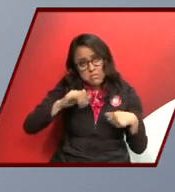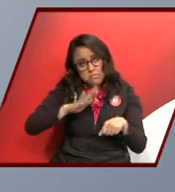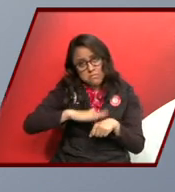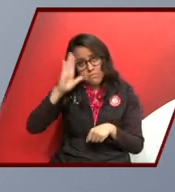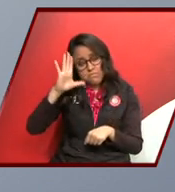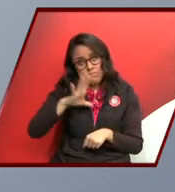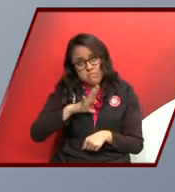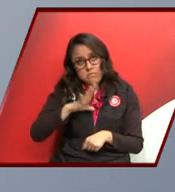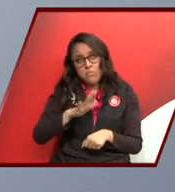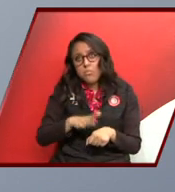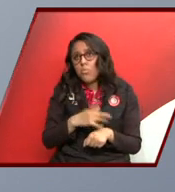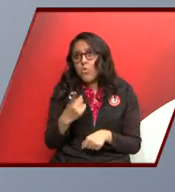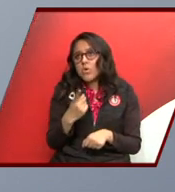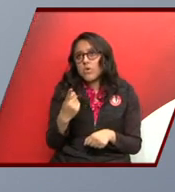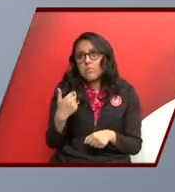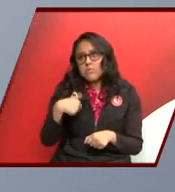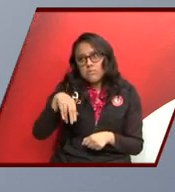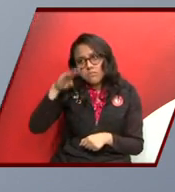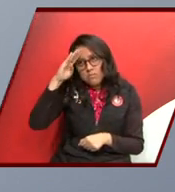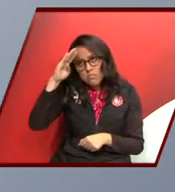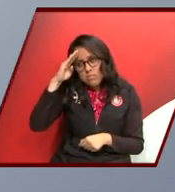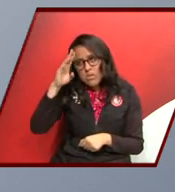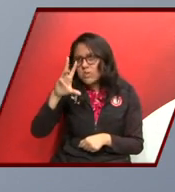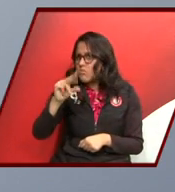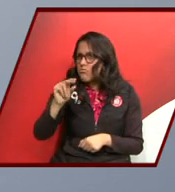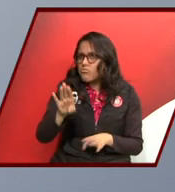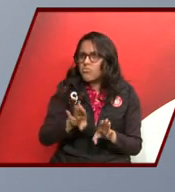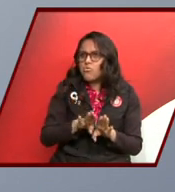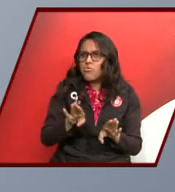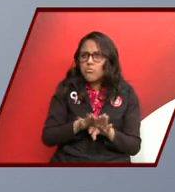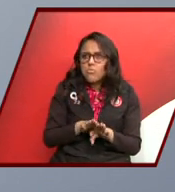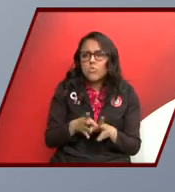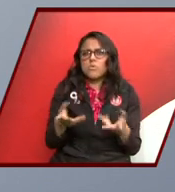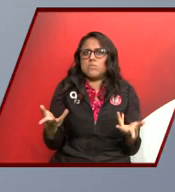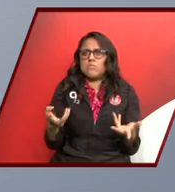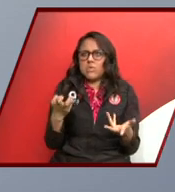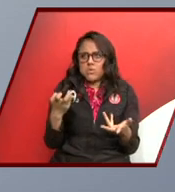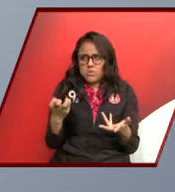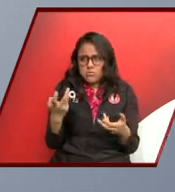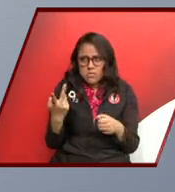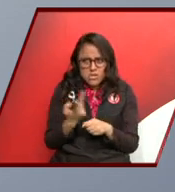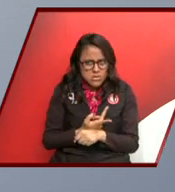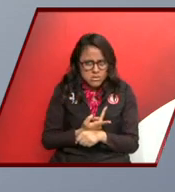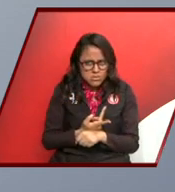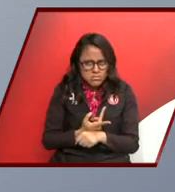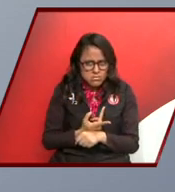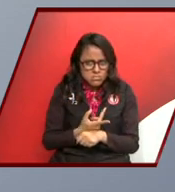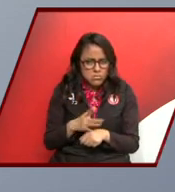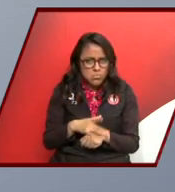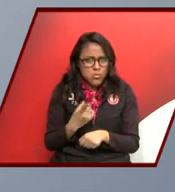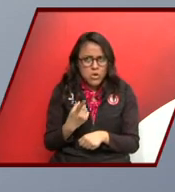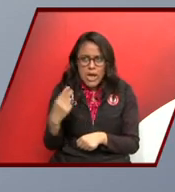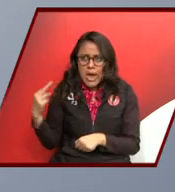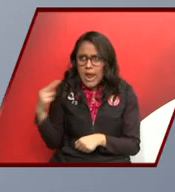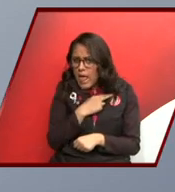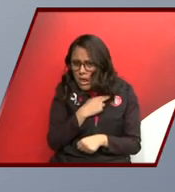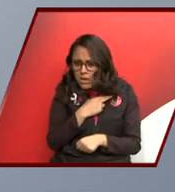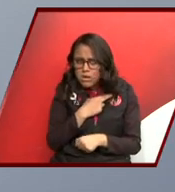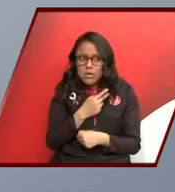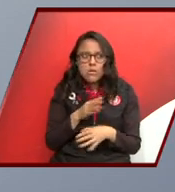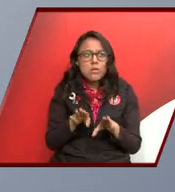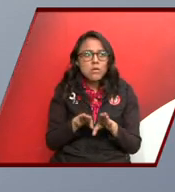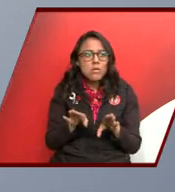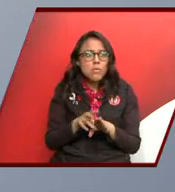no me es posible pensar que esto haya sucedido con tanta celeridad